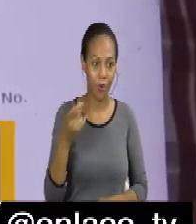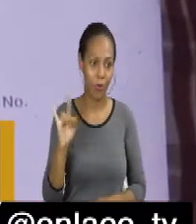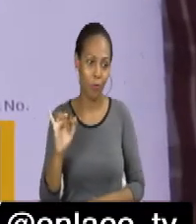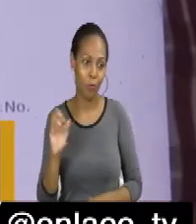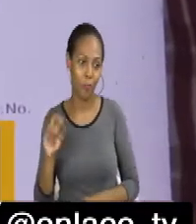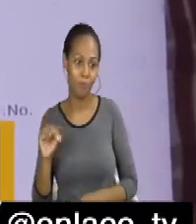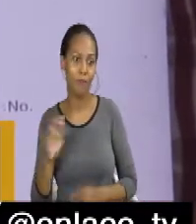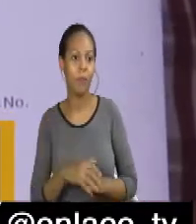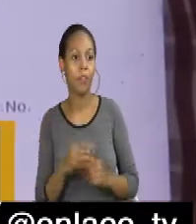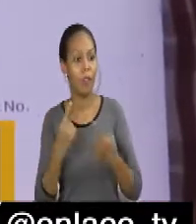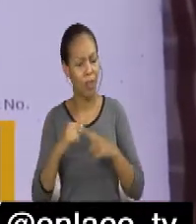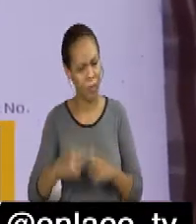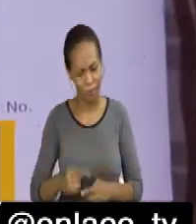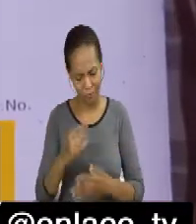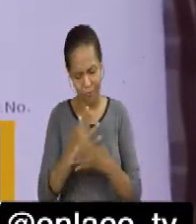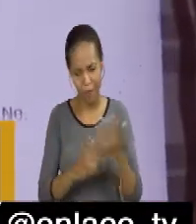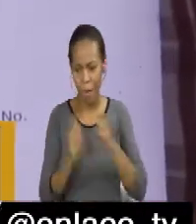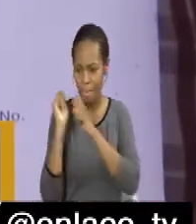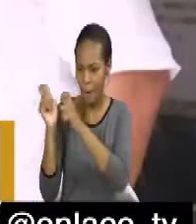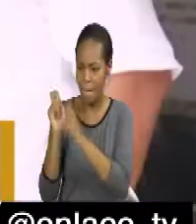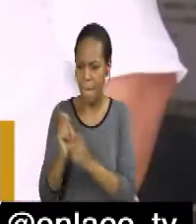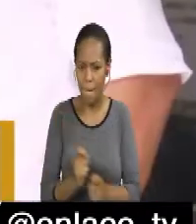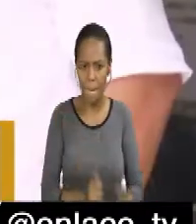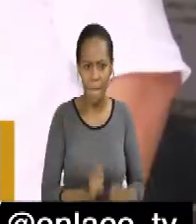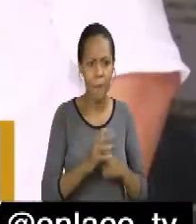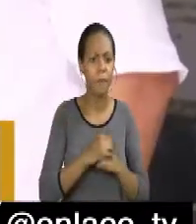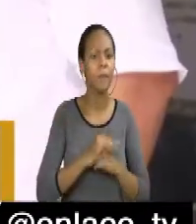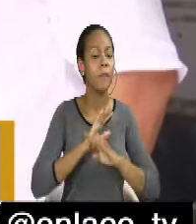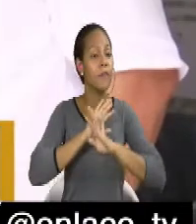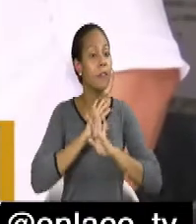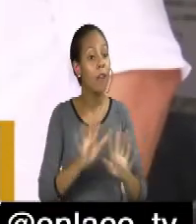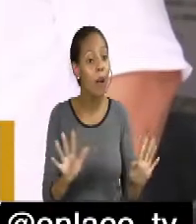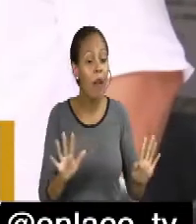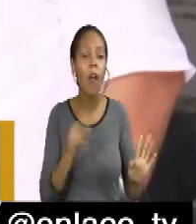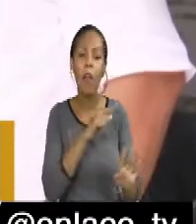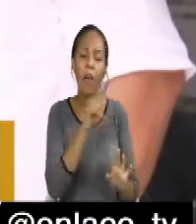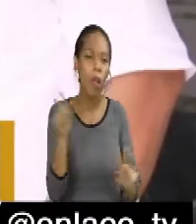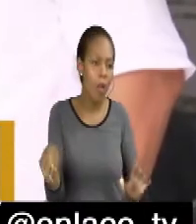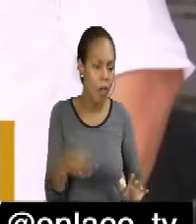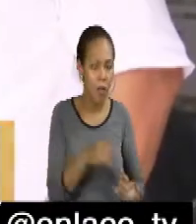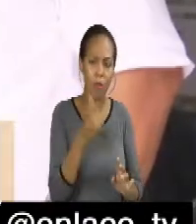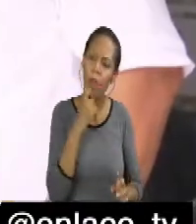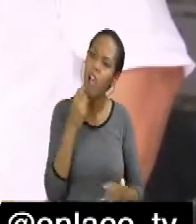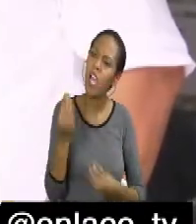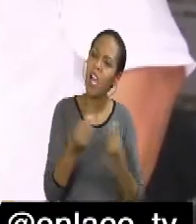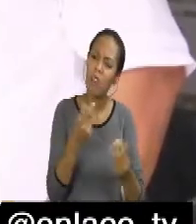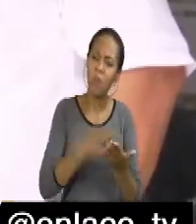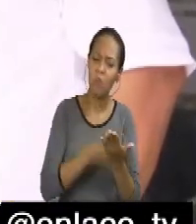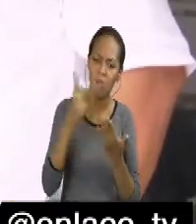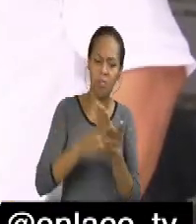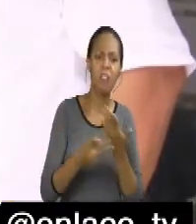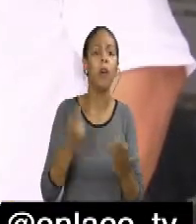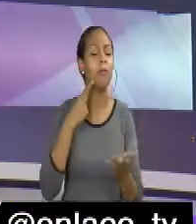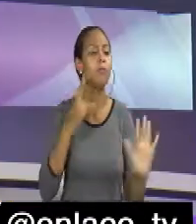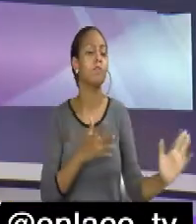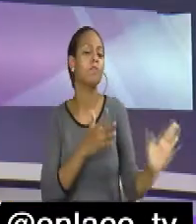que haya afluencia de los habitantes del barrio para que los mismos conozcan de primera mano el proyecto de la nueva administración.